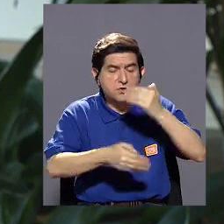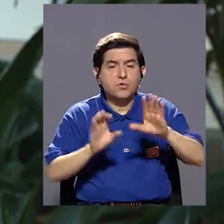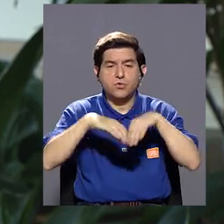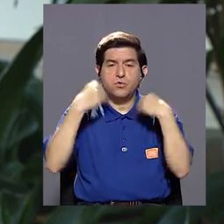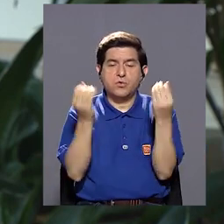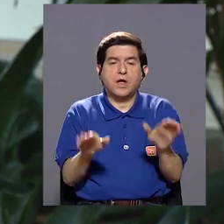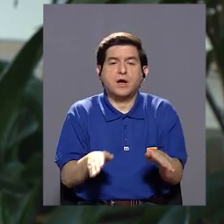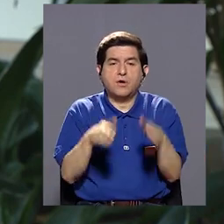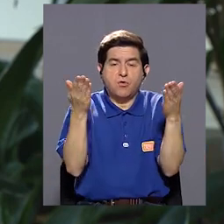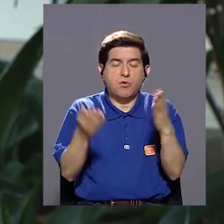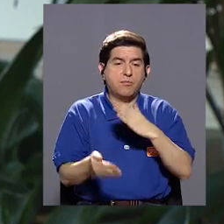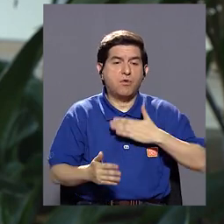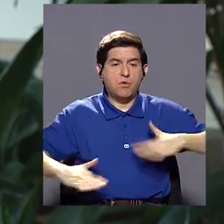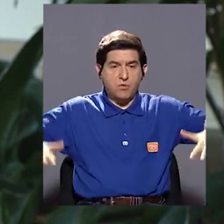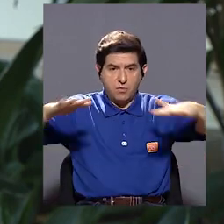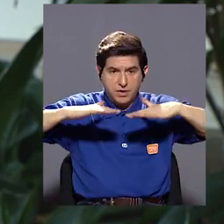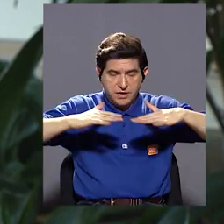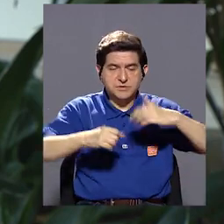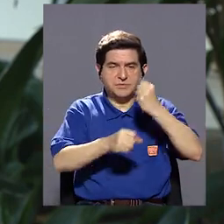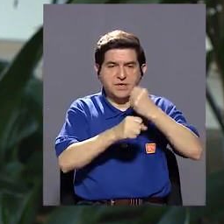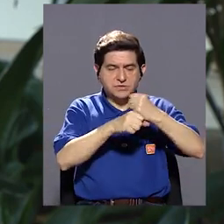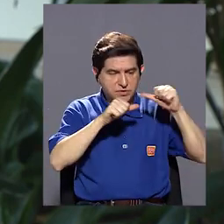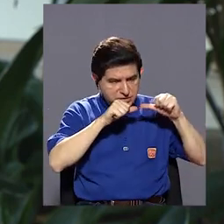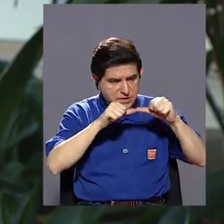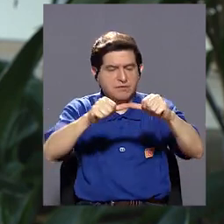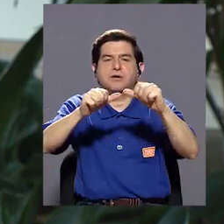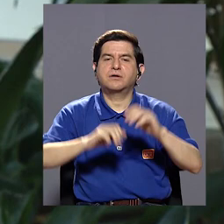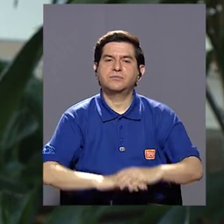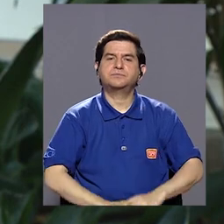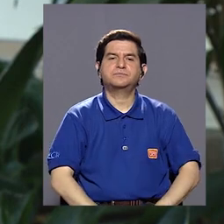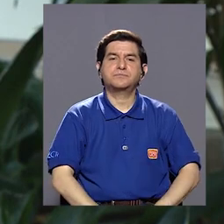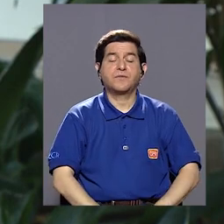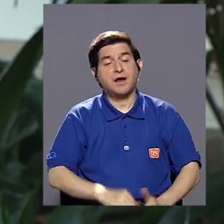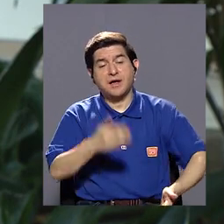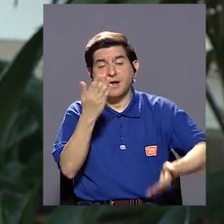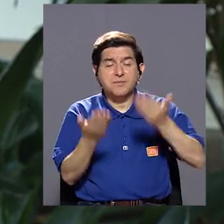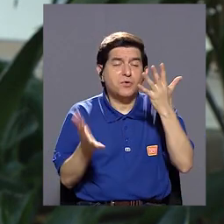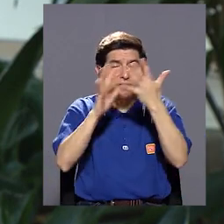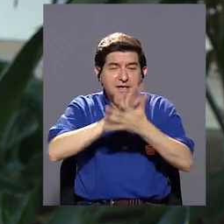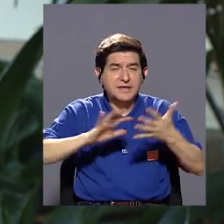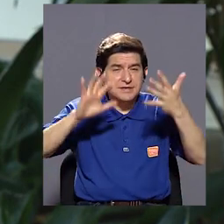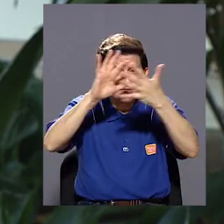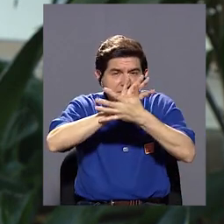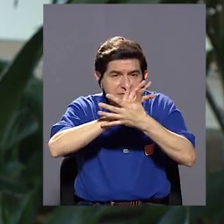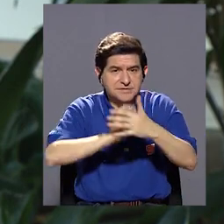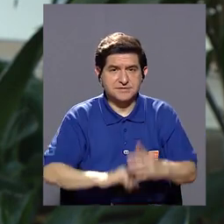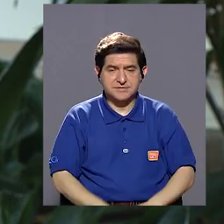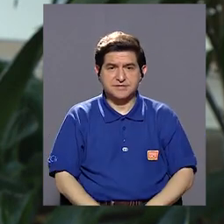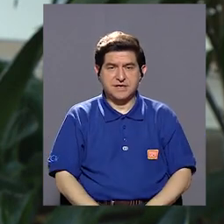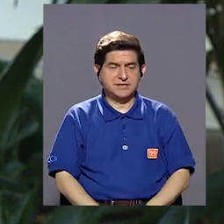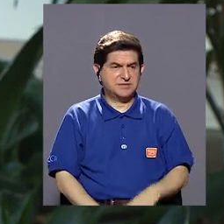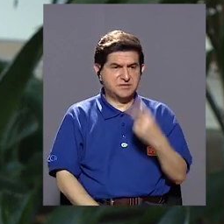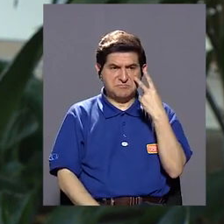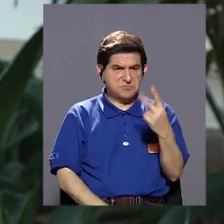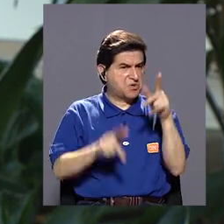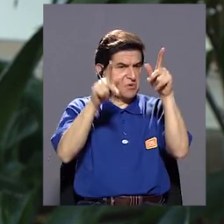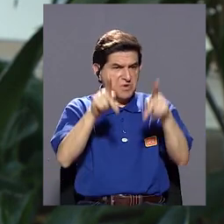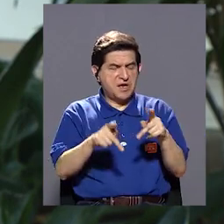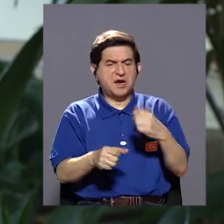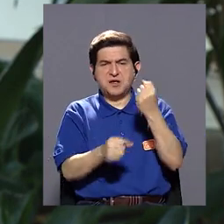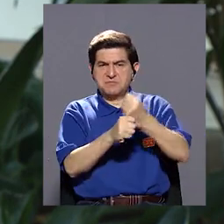de la organización o de mi espacio de trabajo permanente. Porque puede crearse una confusión a partir de que no se ve a la